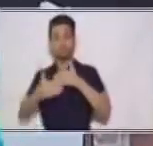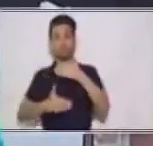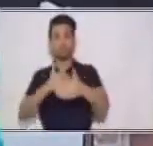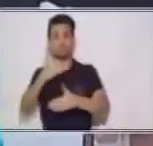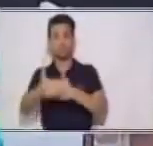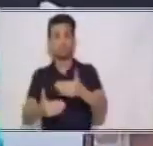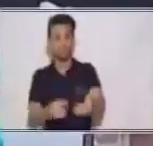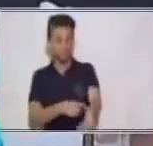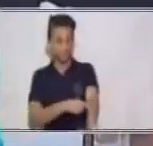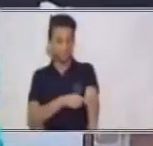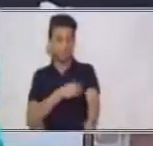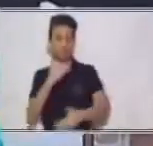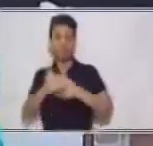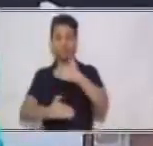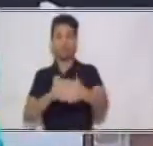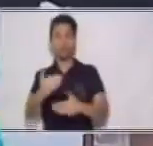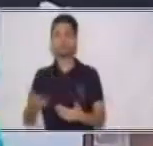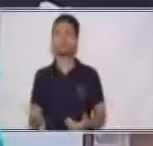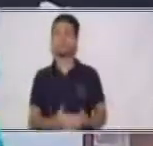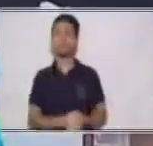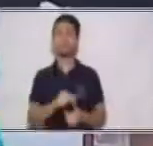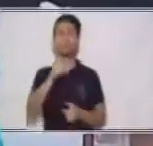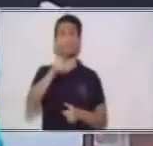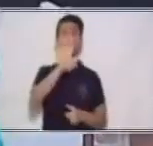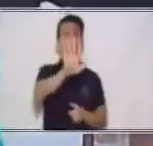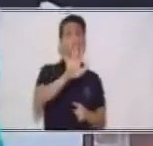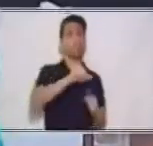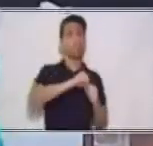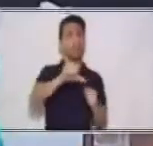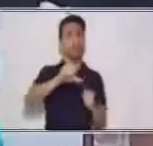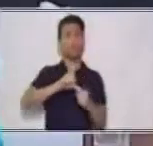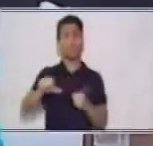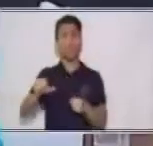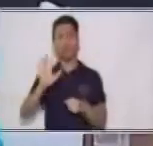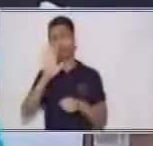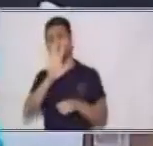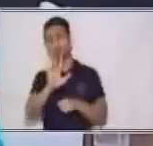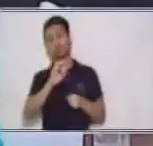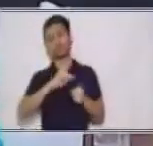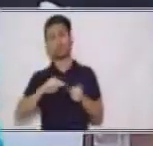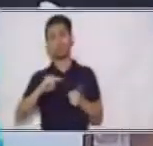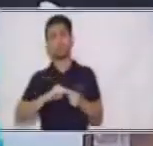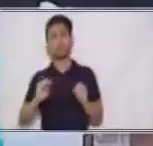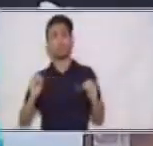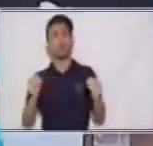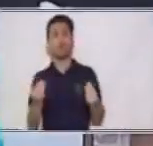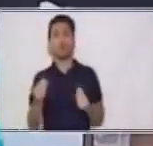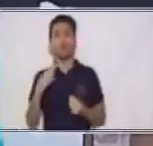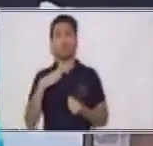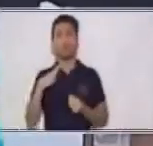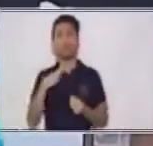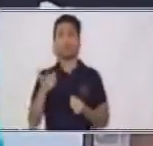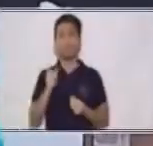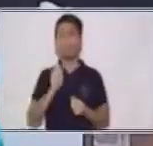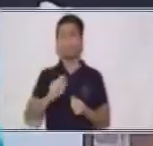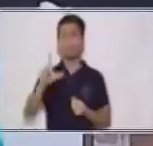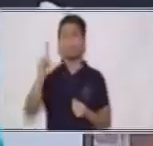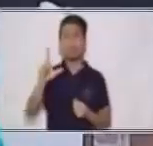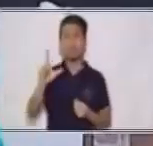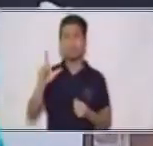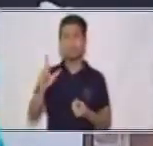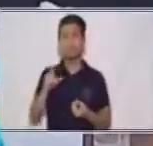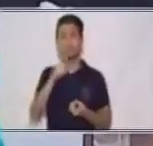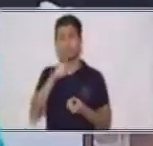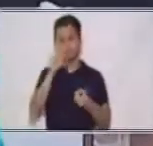Entonces, ¿qué tradiciones ustedes tienen en su aldea o municipio? Y les hago la pregunta en casa. Si ustedes también pueden participar en